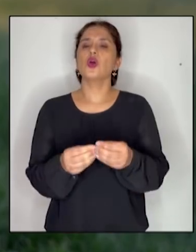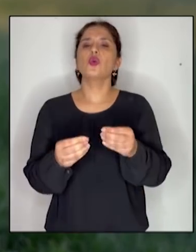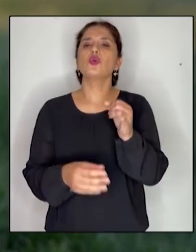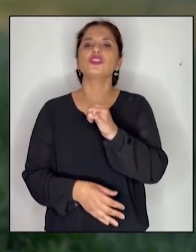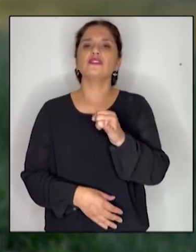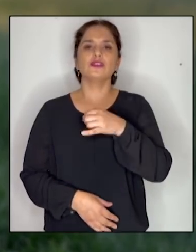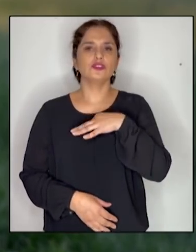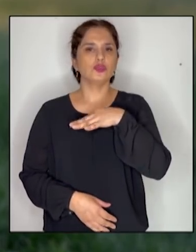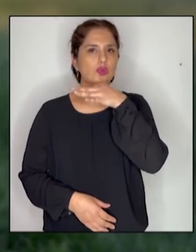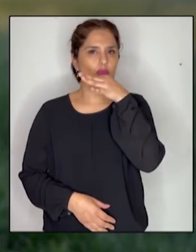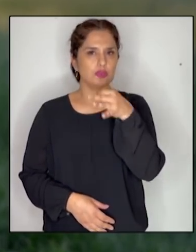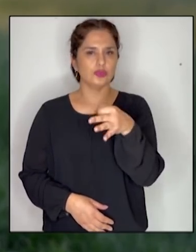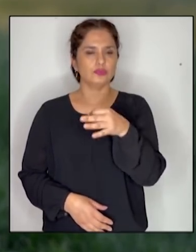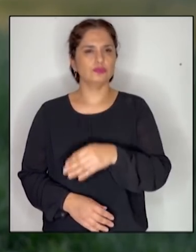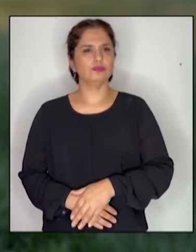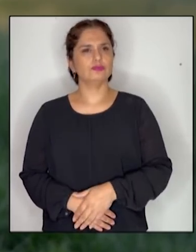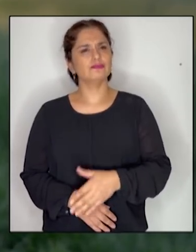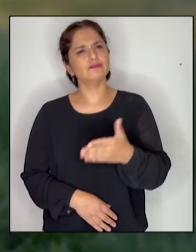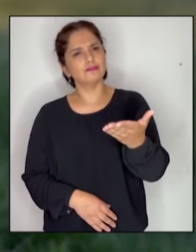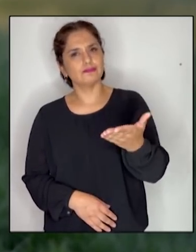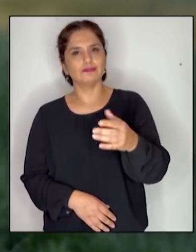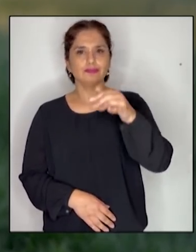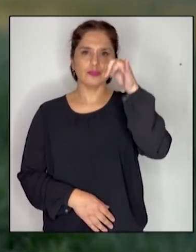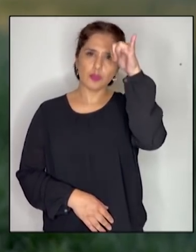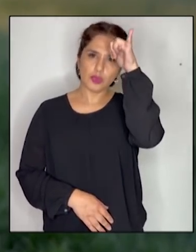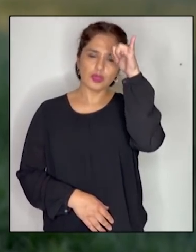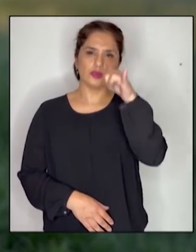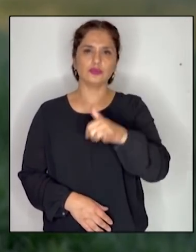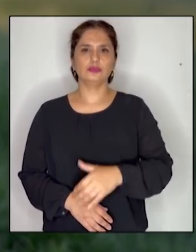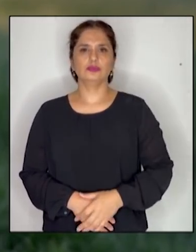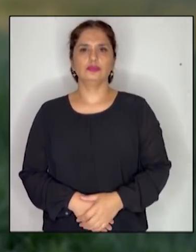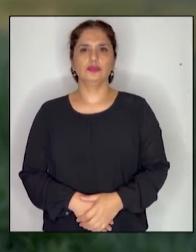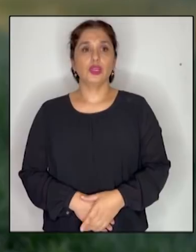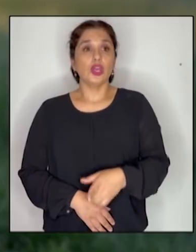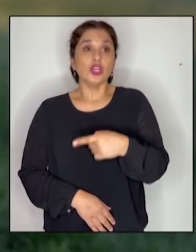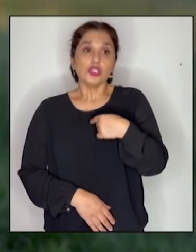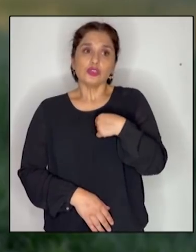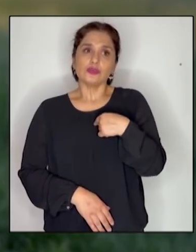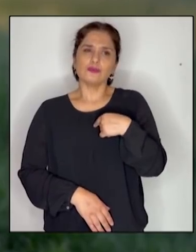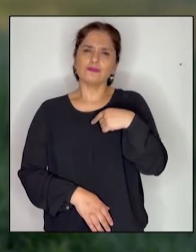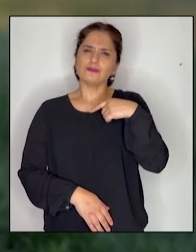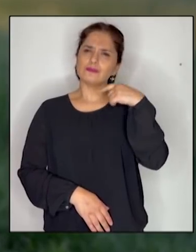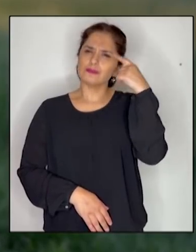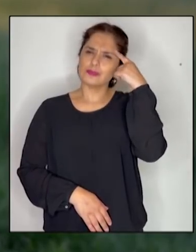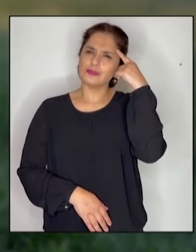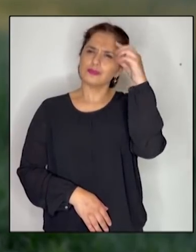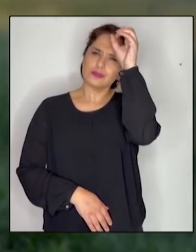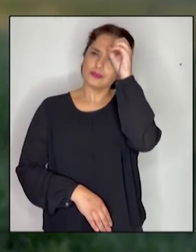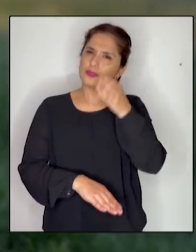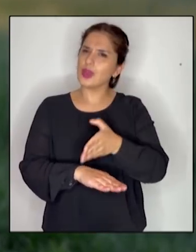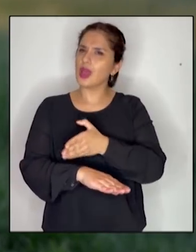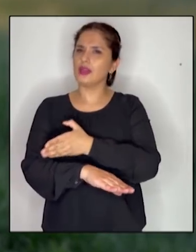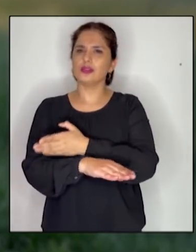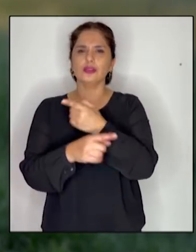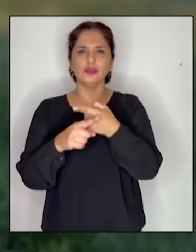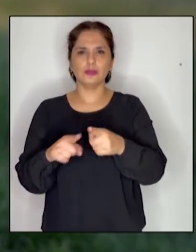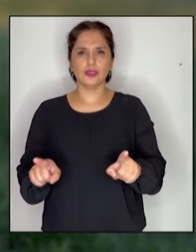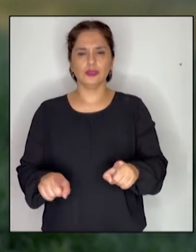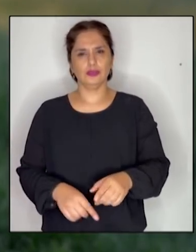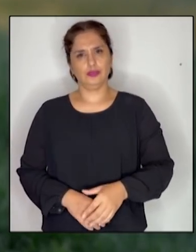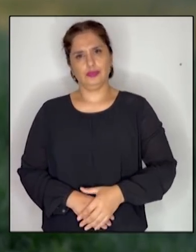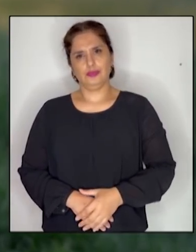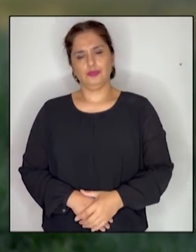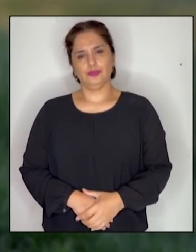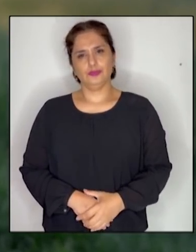Y varias veces he ido a decirle, mira, perdón, porque fui prejuicioso. ¿Ah?